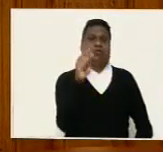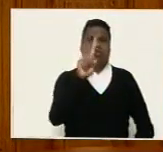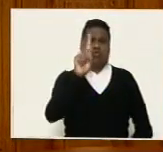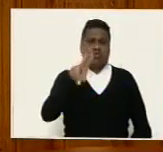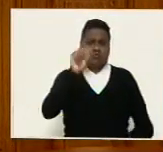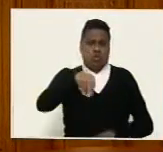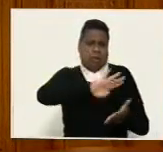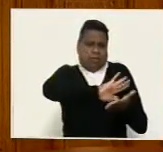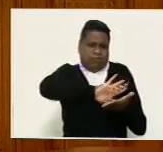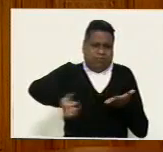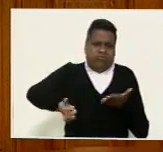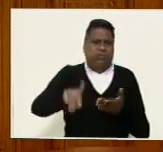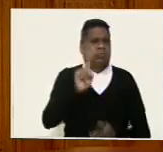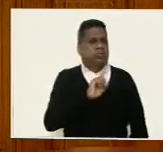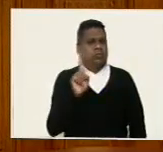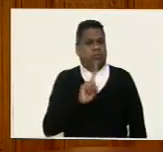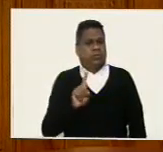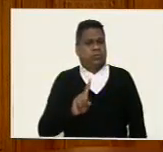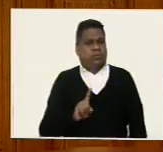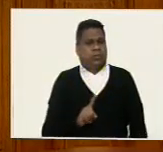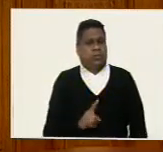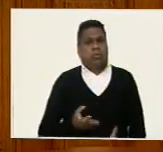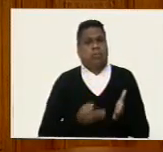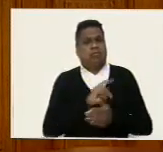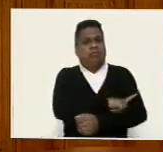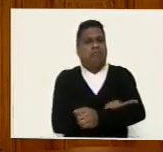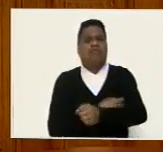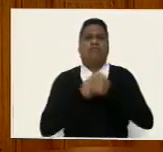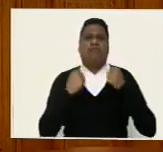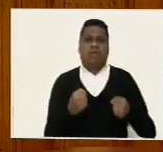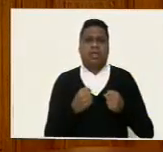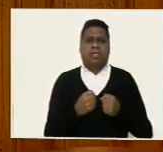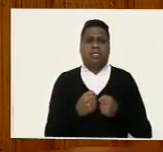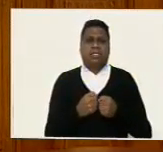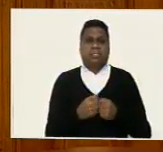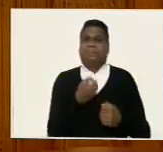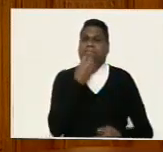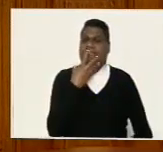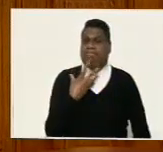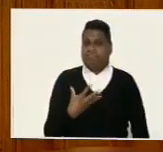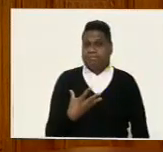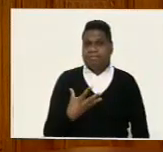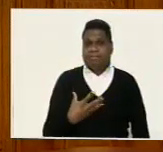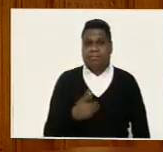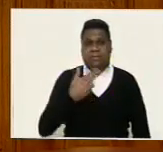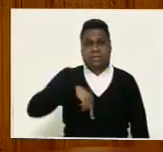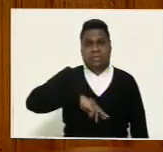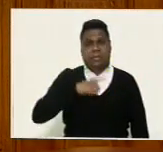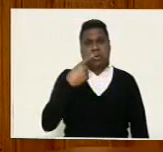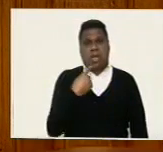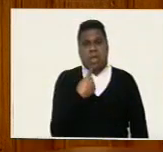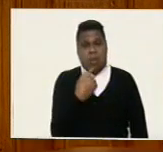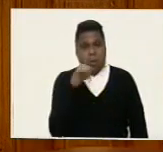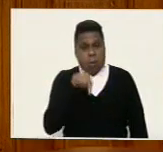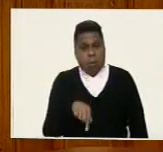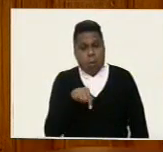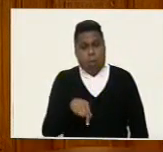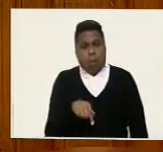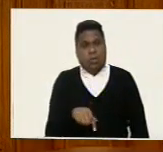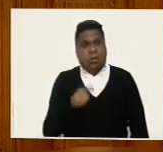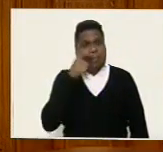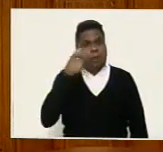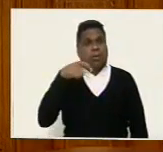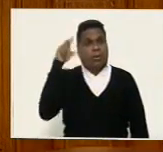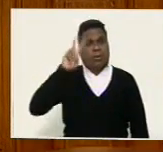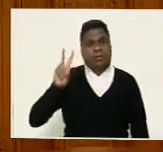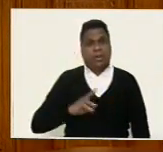venezolano, con hidalguía, con fuerza, con optimismo, decir que hoy estamos para hacer lo que el pueblo venezolano